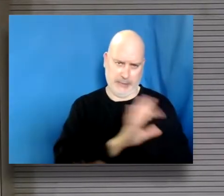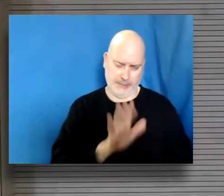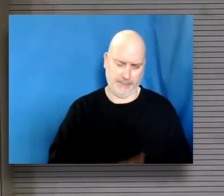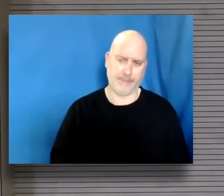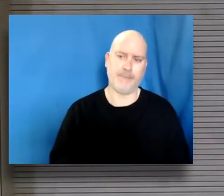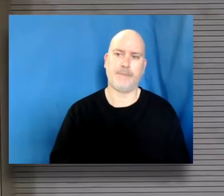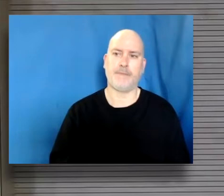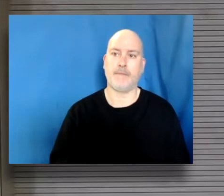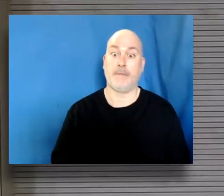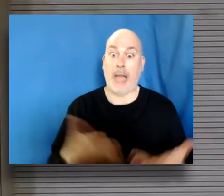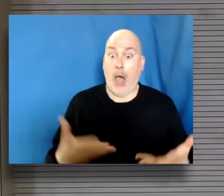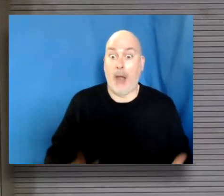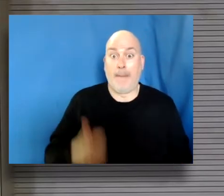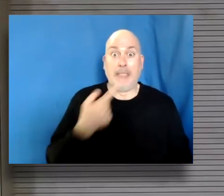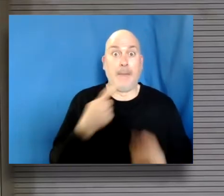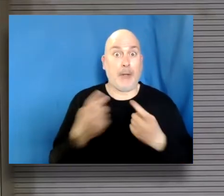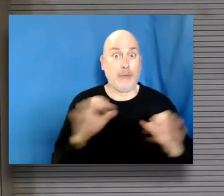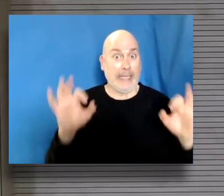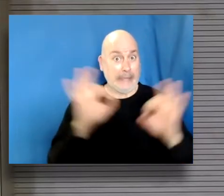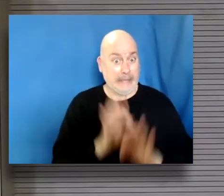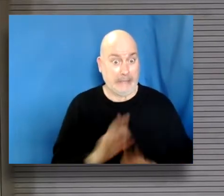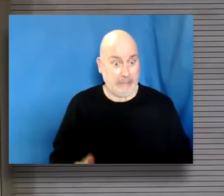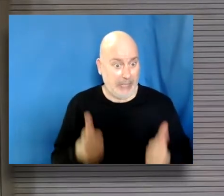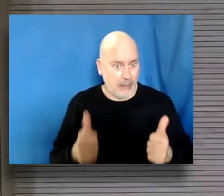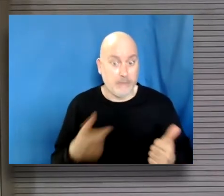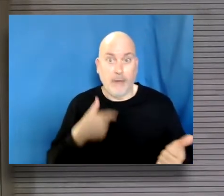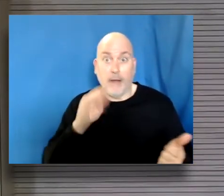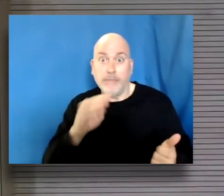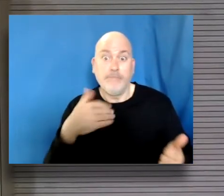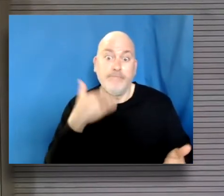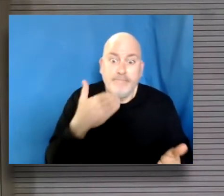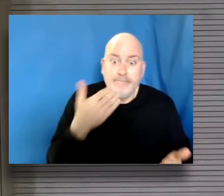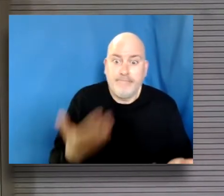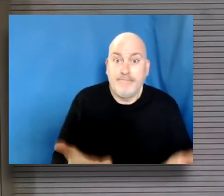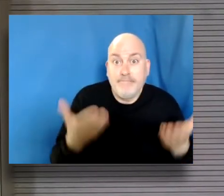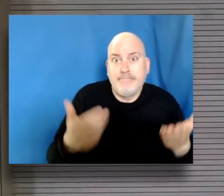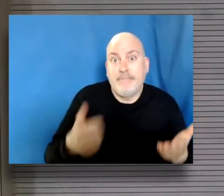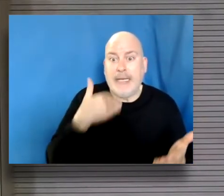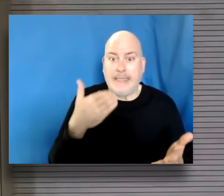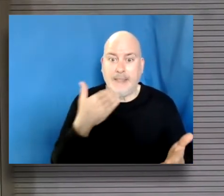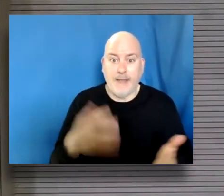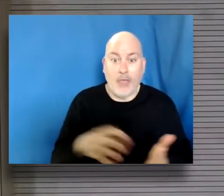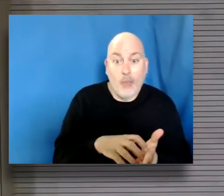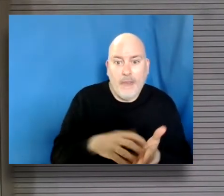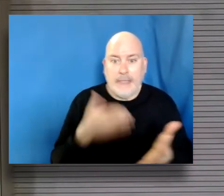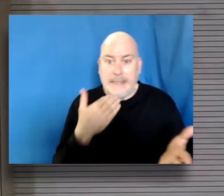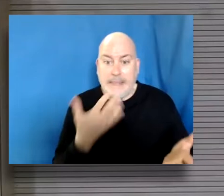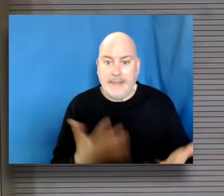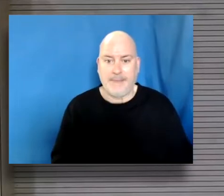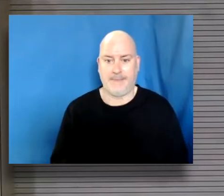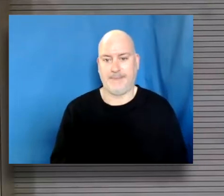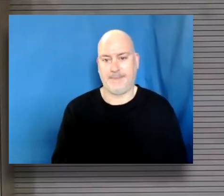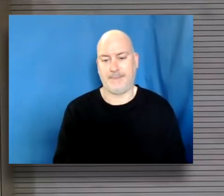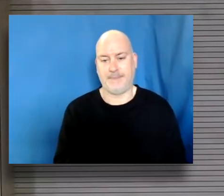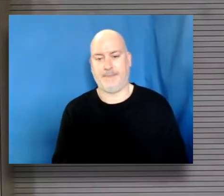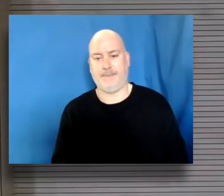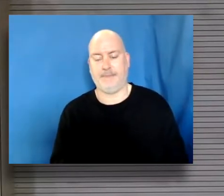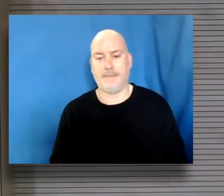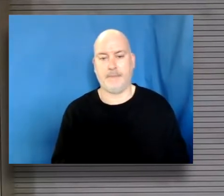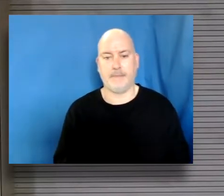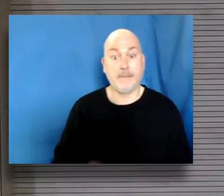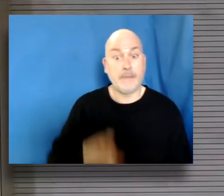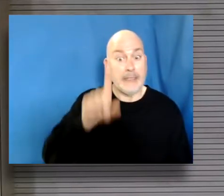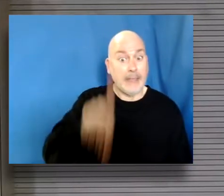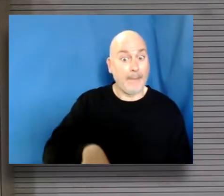Ahora mismo no tenemos más preguntas. Os animamos a que compartís vuestras dudas a través del chat. Nos preguntan